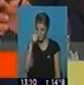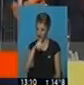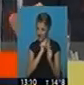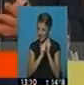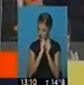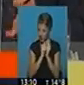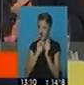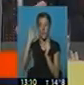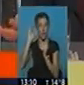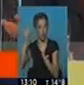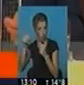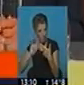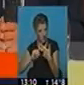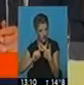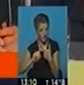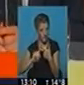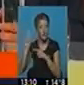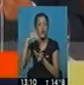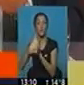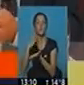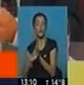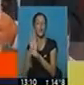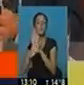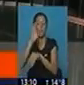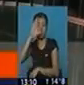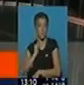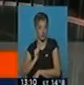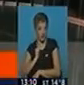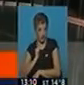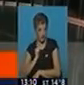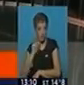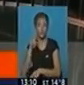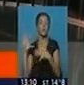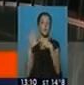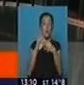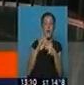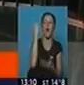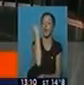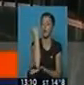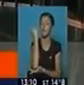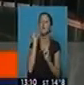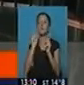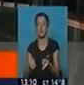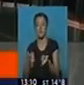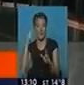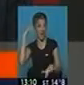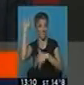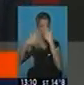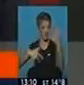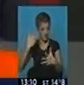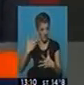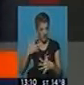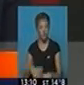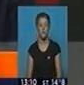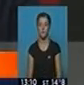y los sectores paramilitares y demás, que sí, también operan sobre la economía y sobre las calles también con actos de violencia. ¿Es posible